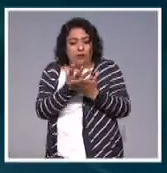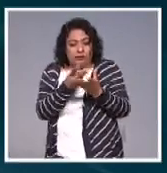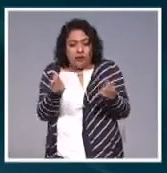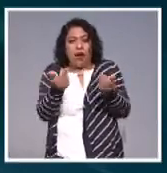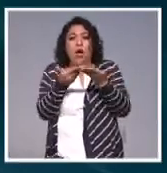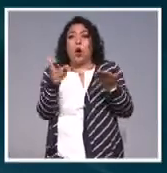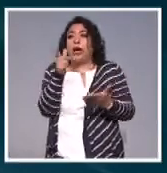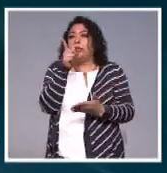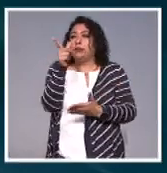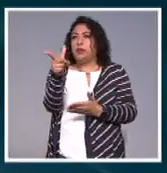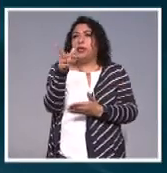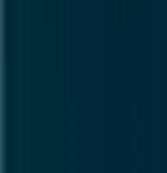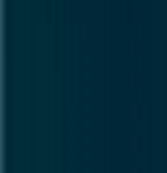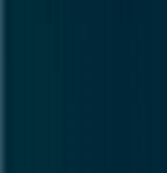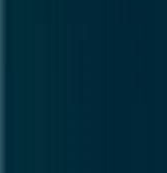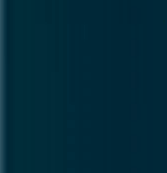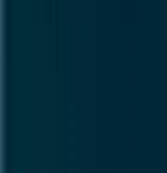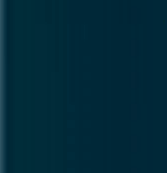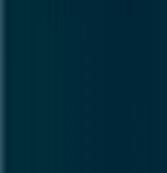el espíritu con